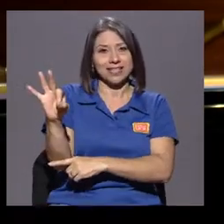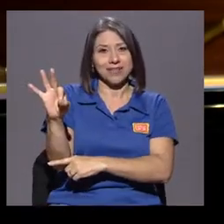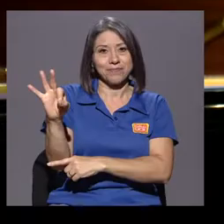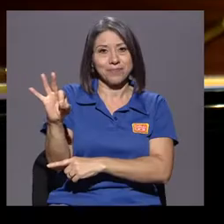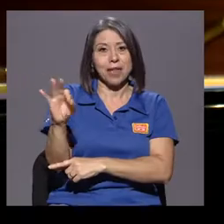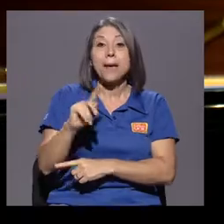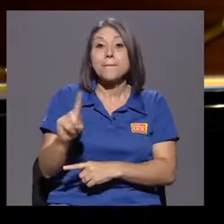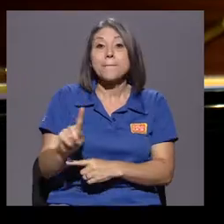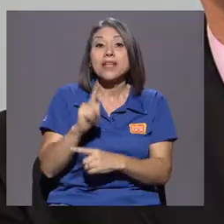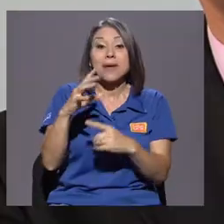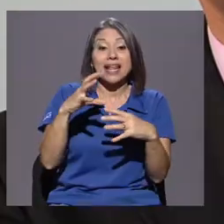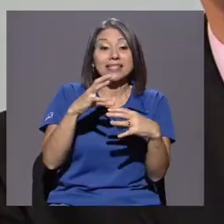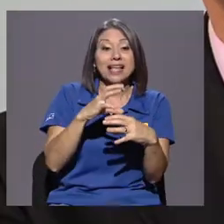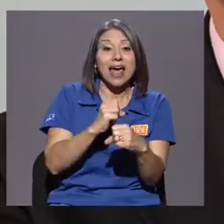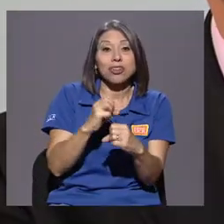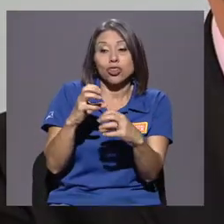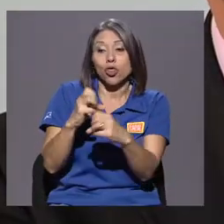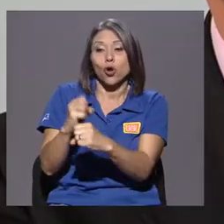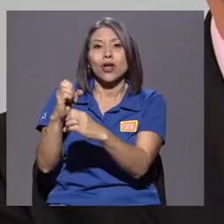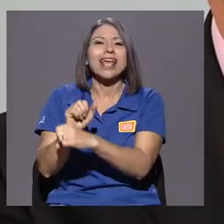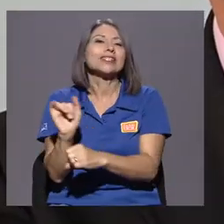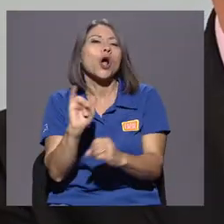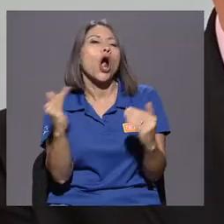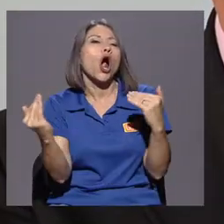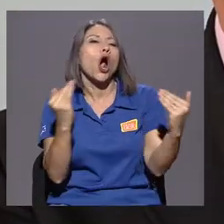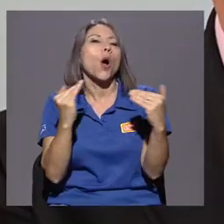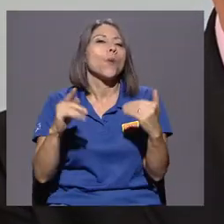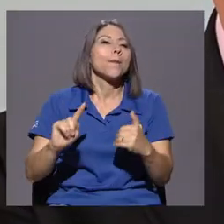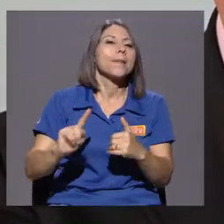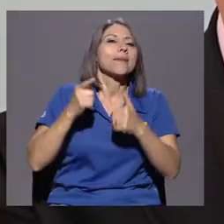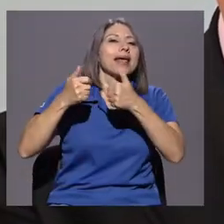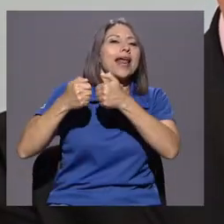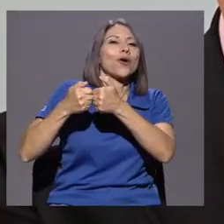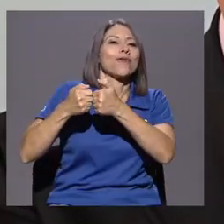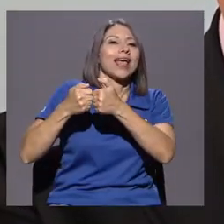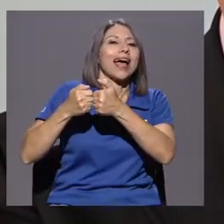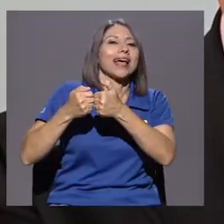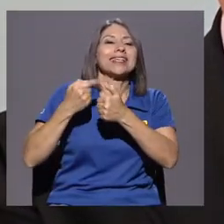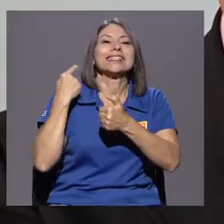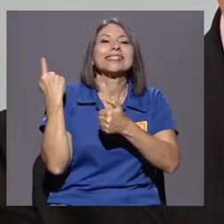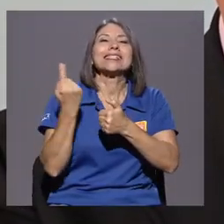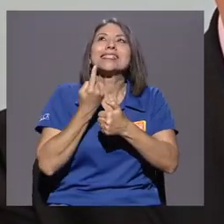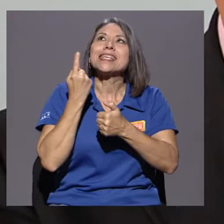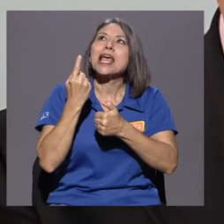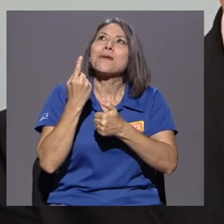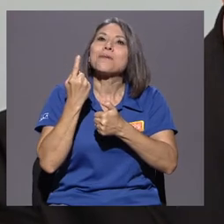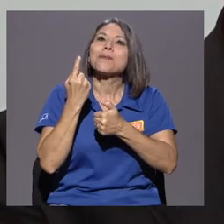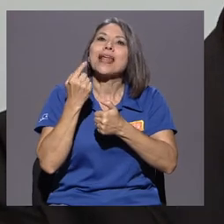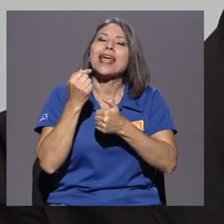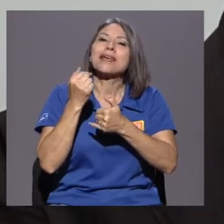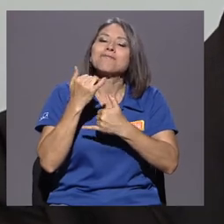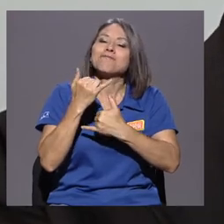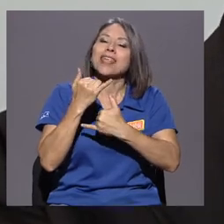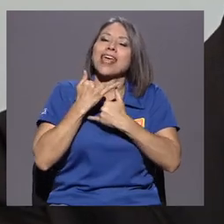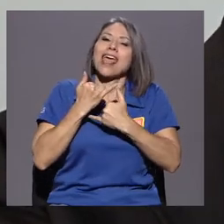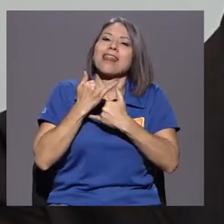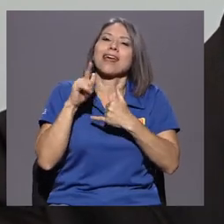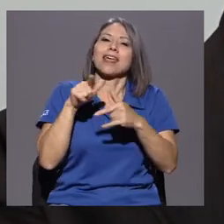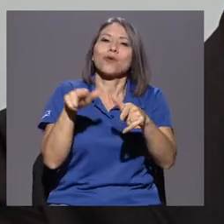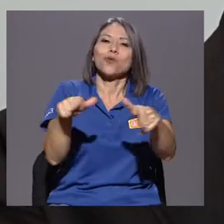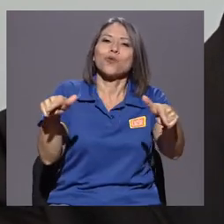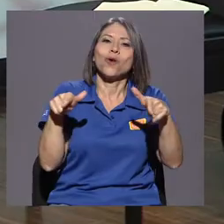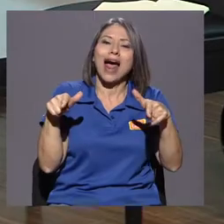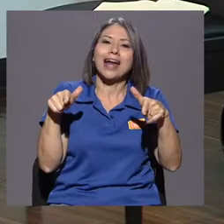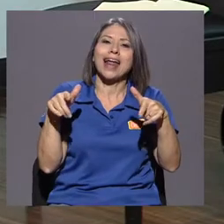primeras novias siempre quedan en un lugar absoluto siempre quedan en un lugar arquetípico son